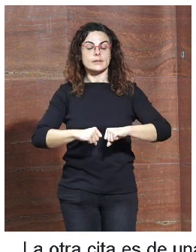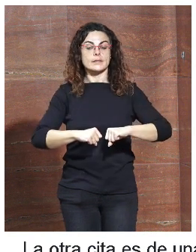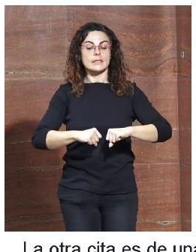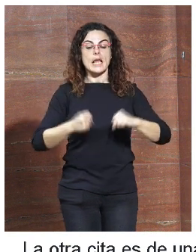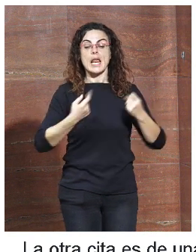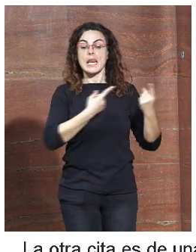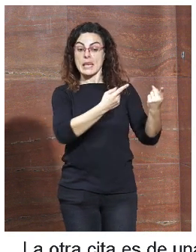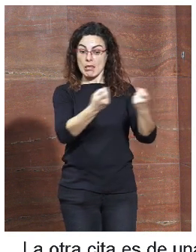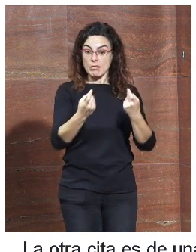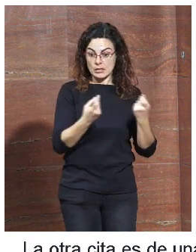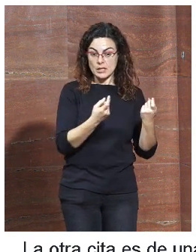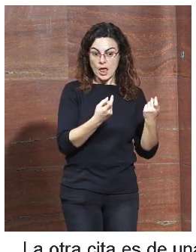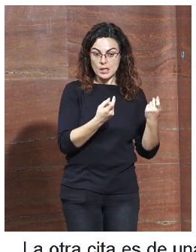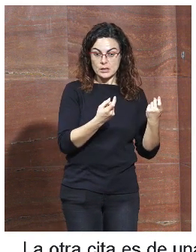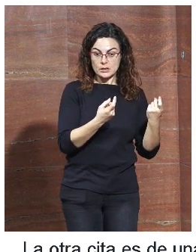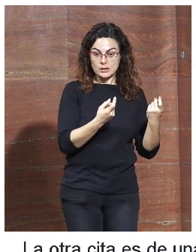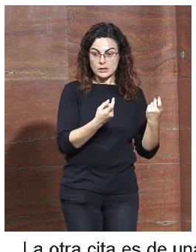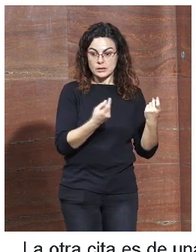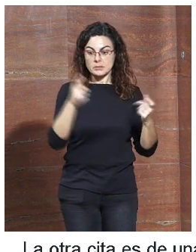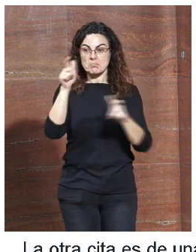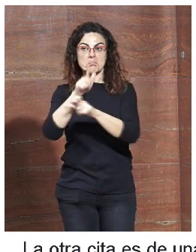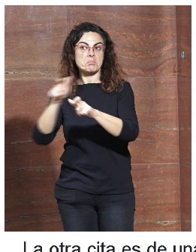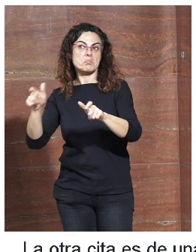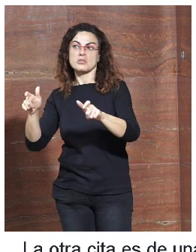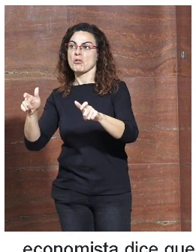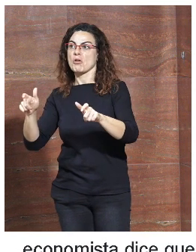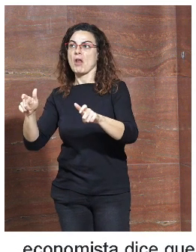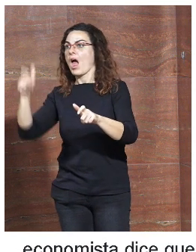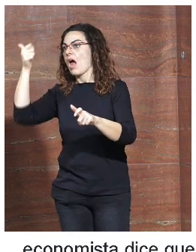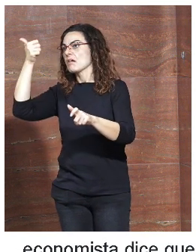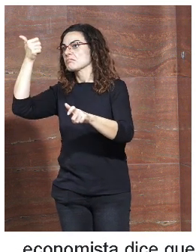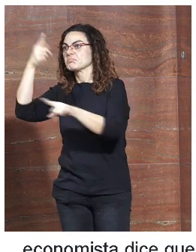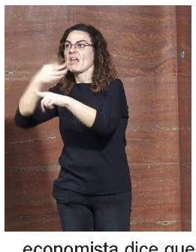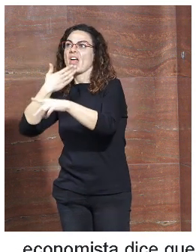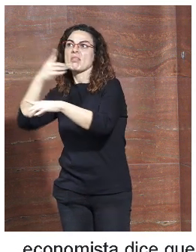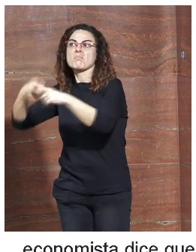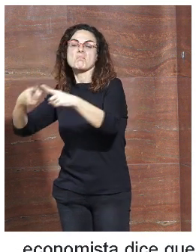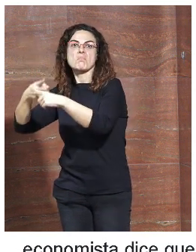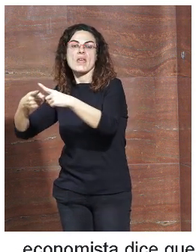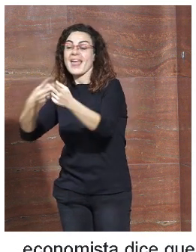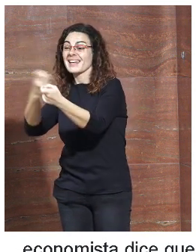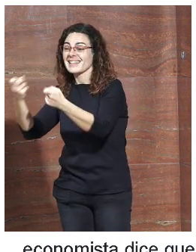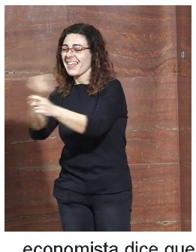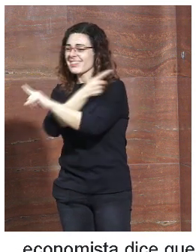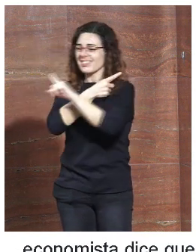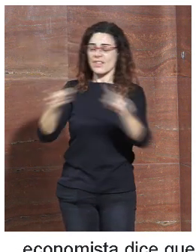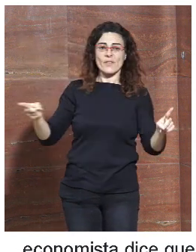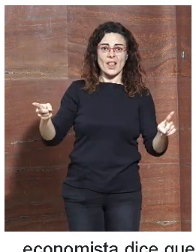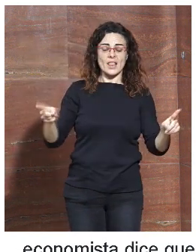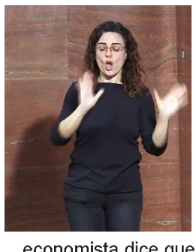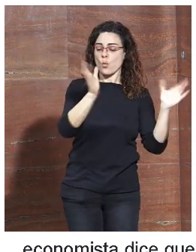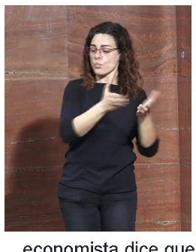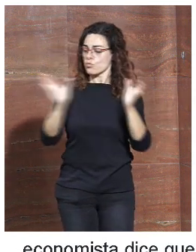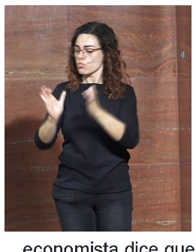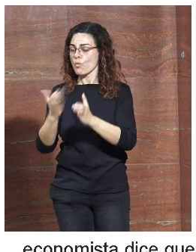muy distintas de las necesidades del hombre medio. Creo que esto es también muy importante, ¿no? Tener en